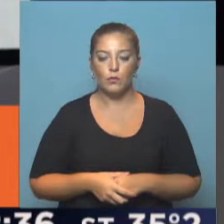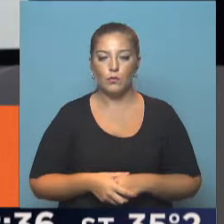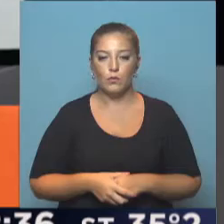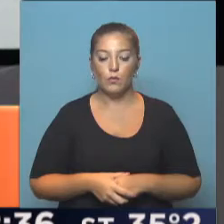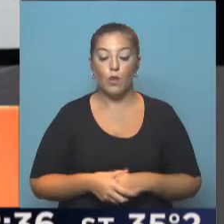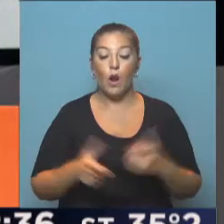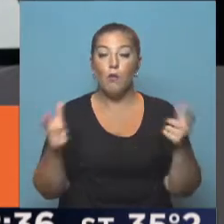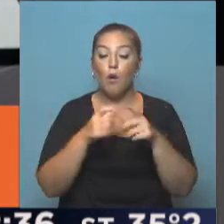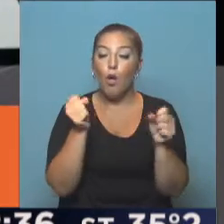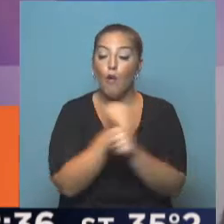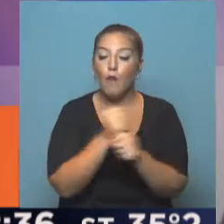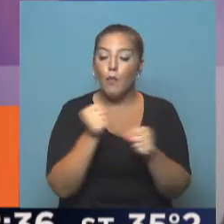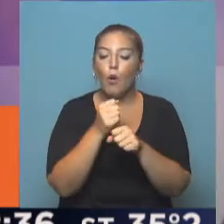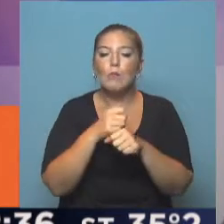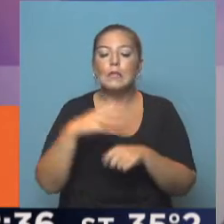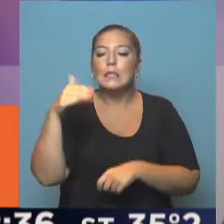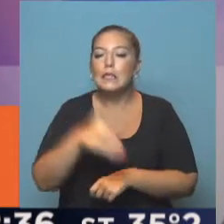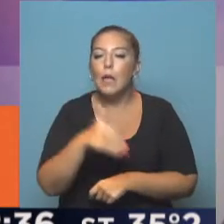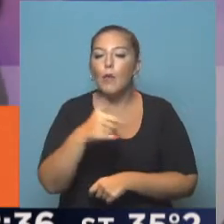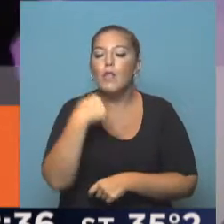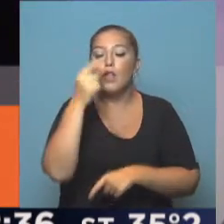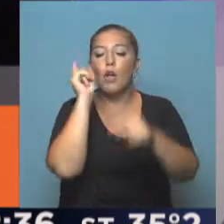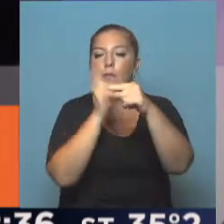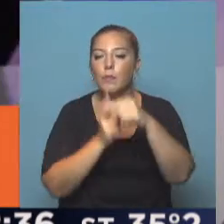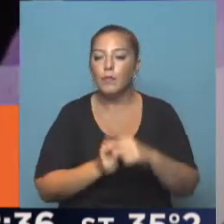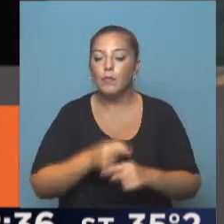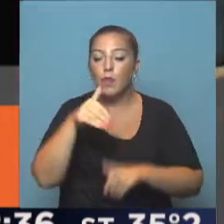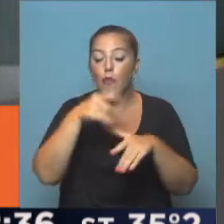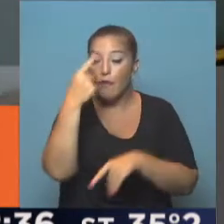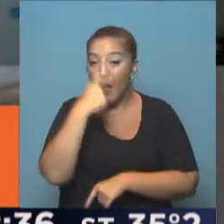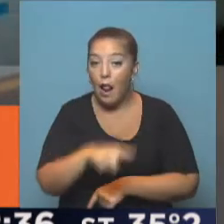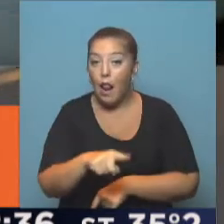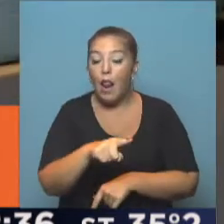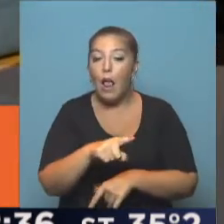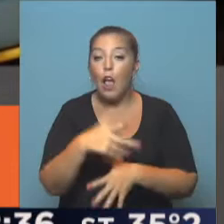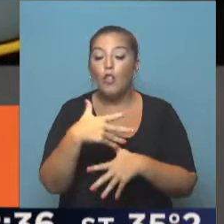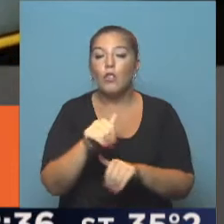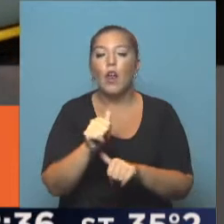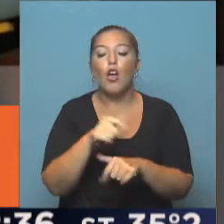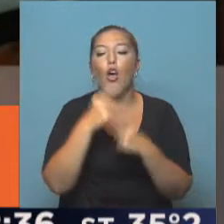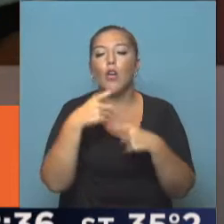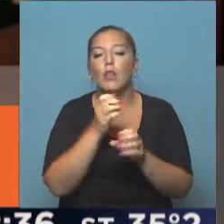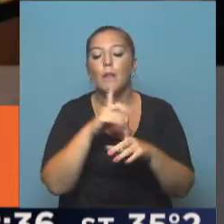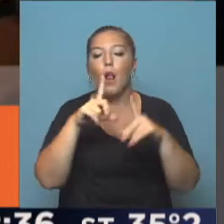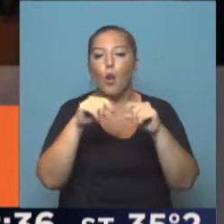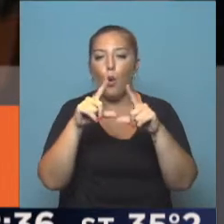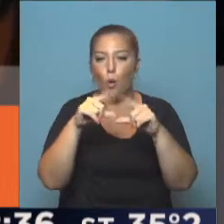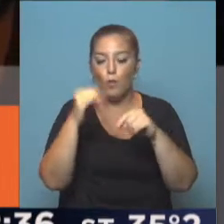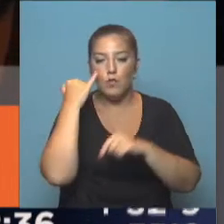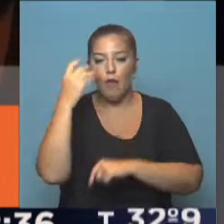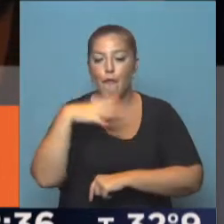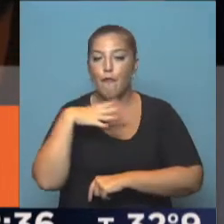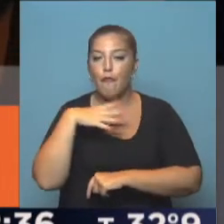organismo justificó el retraso, señalando que en el escrutinio de las actas finales se encontraron inconsistencias numéricas y falta